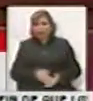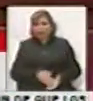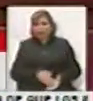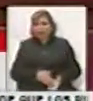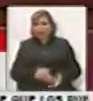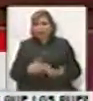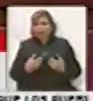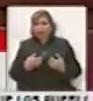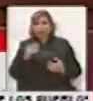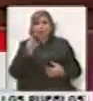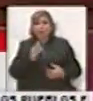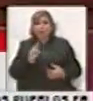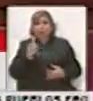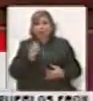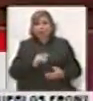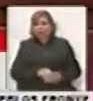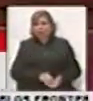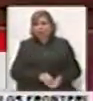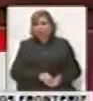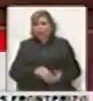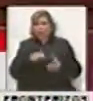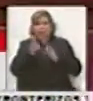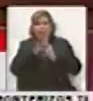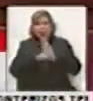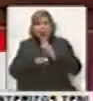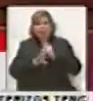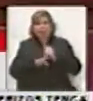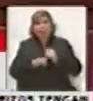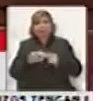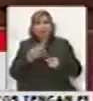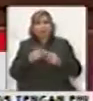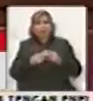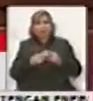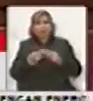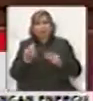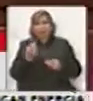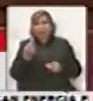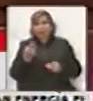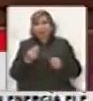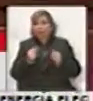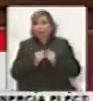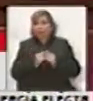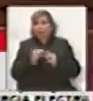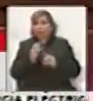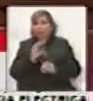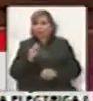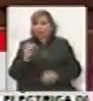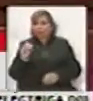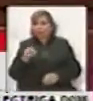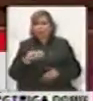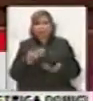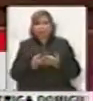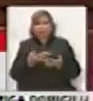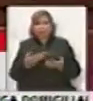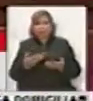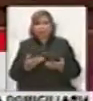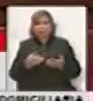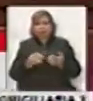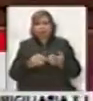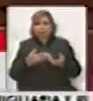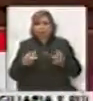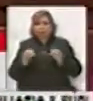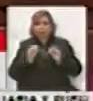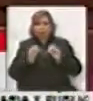han utilizado, bajo la excusa de los principios solidarios de la cooperativa, herramientas para el lavado